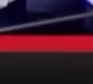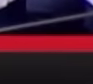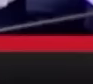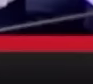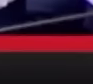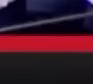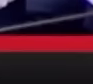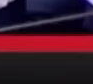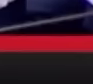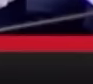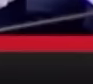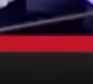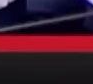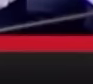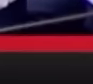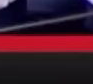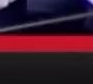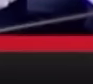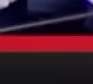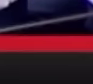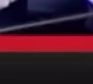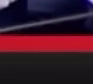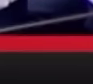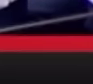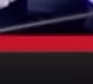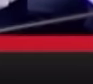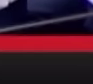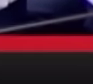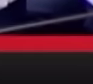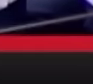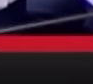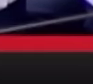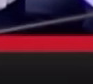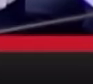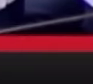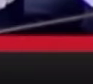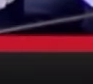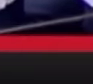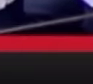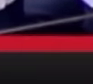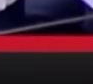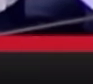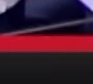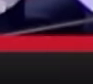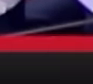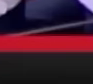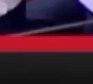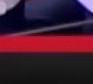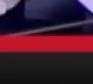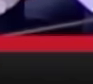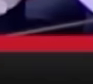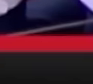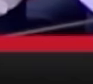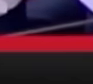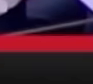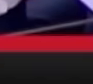de la gestión de la señora Villarán? Porque si son los que hacen la denuncia y a la vez han sido funcionarios, han formado parte